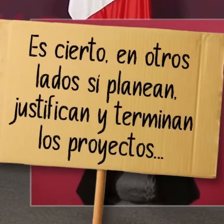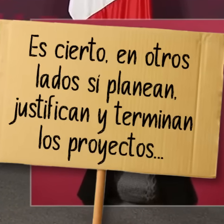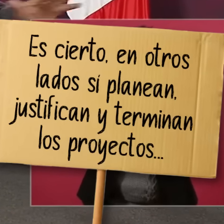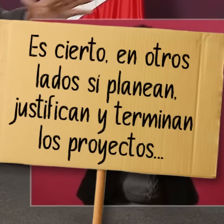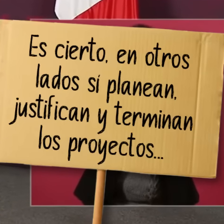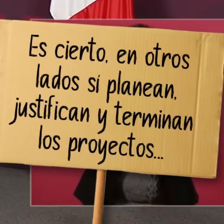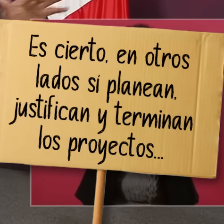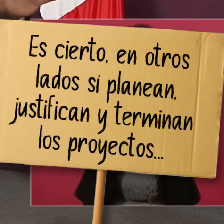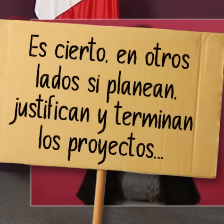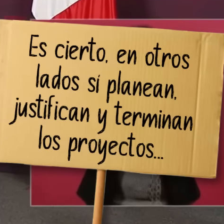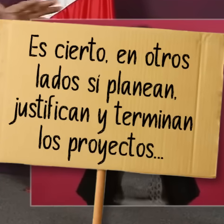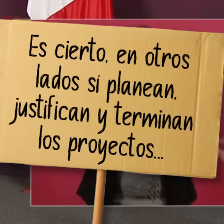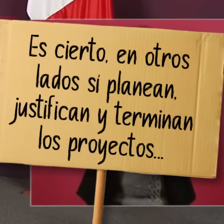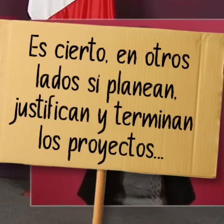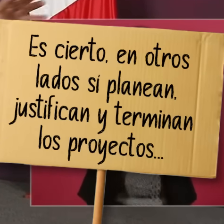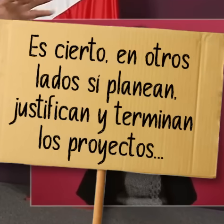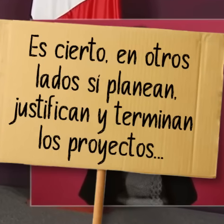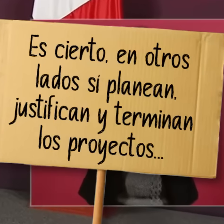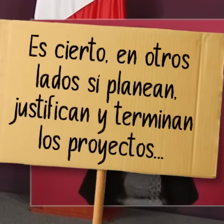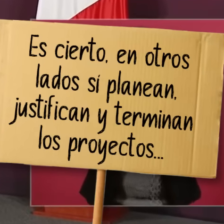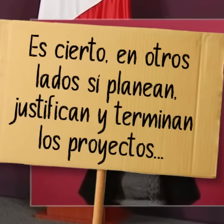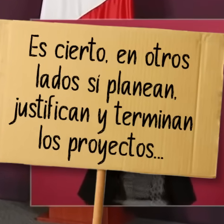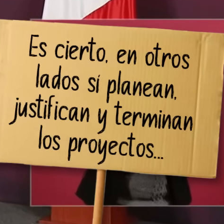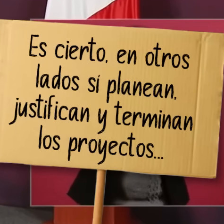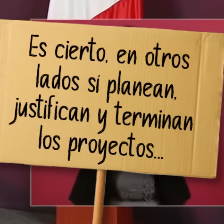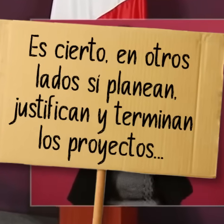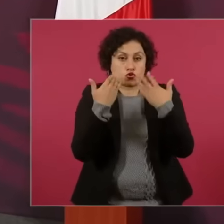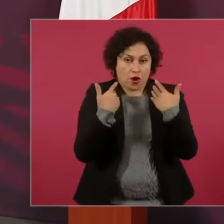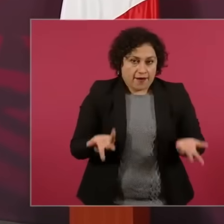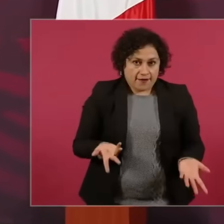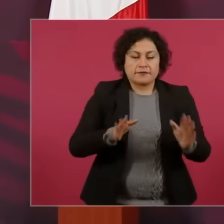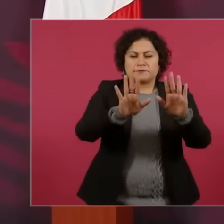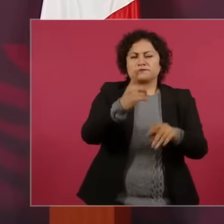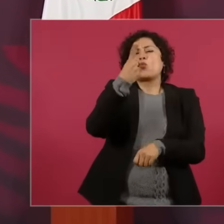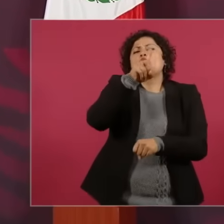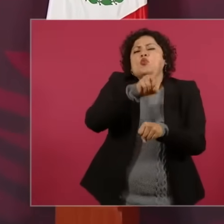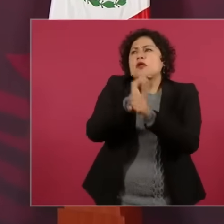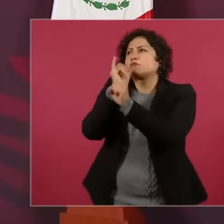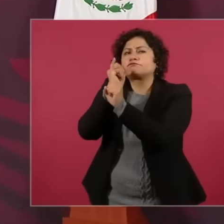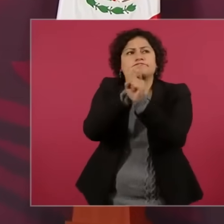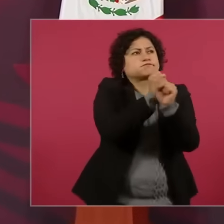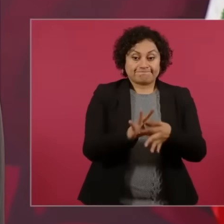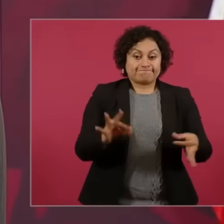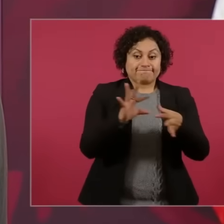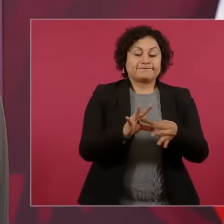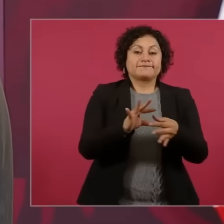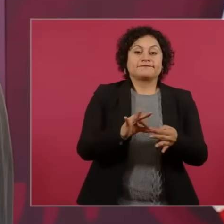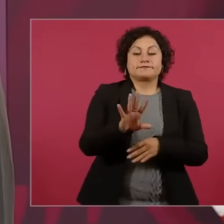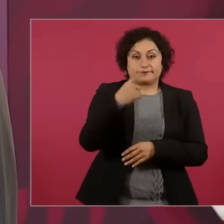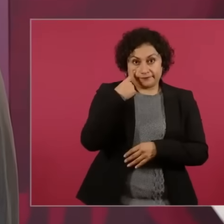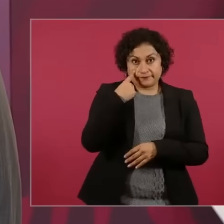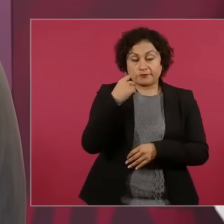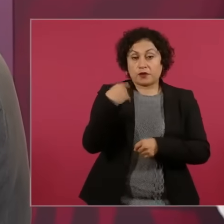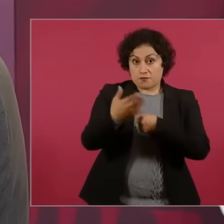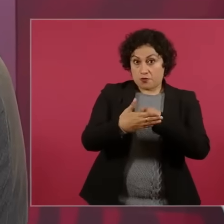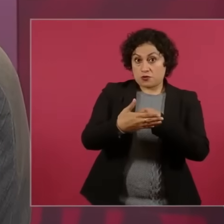del mundo hay un tren que estén construyendo con estas características. Un día vamos a hacer un comparativo de todos los trenes que han hecho. Vamos a